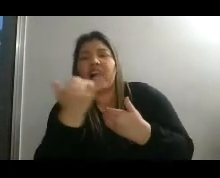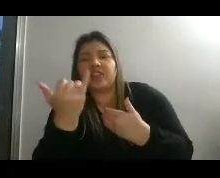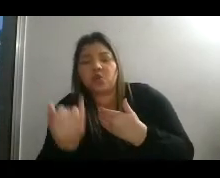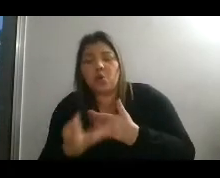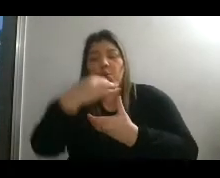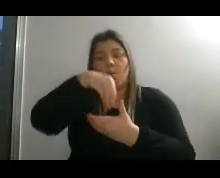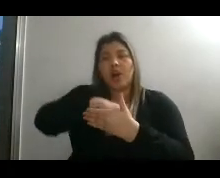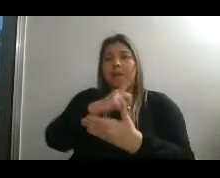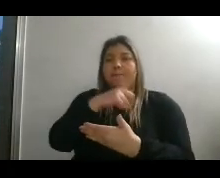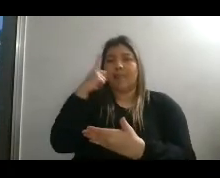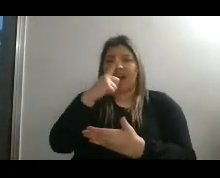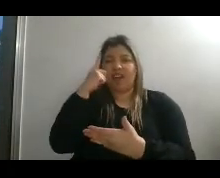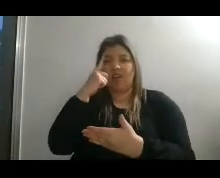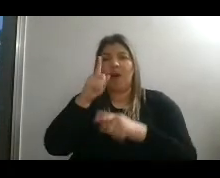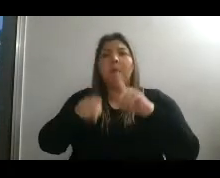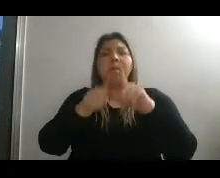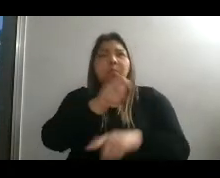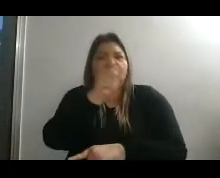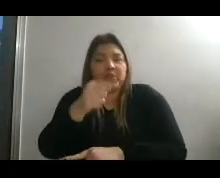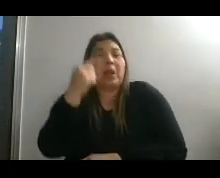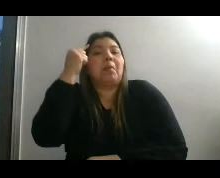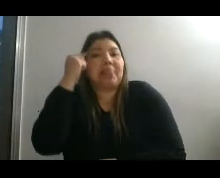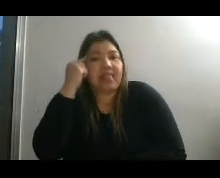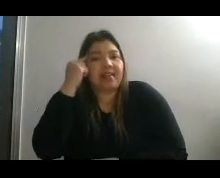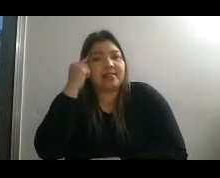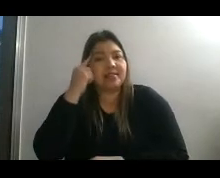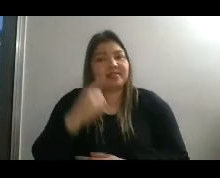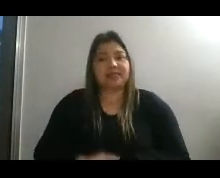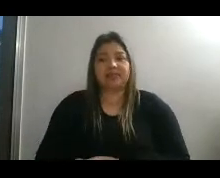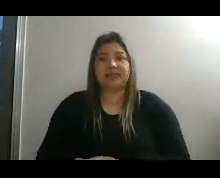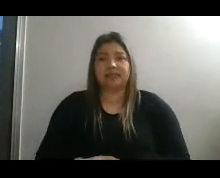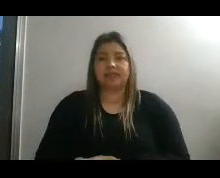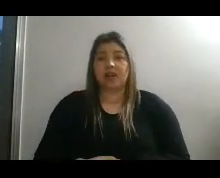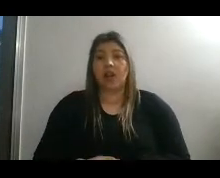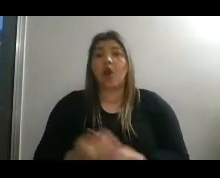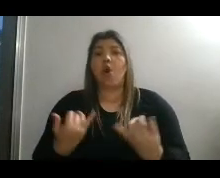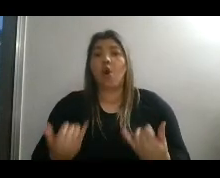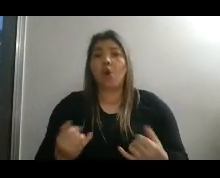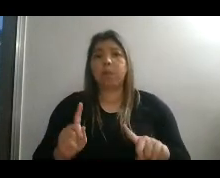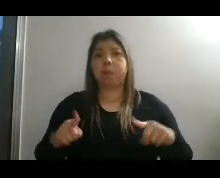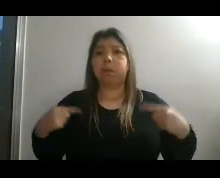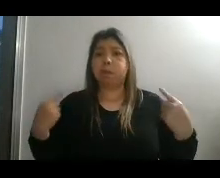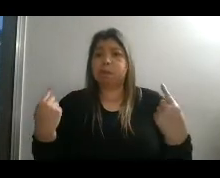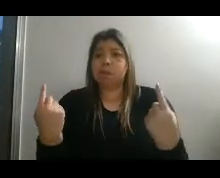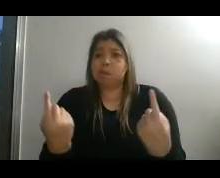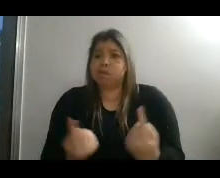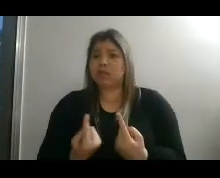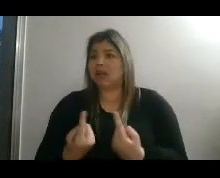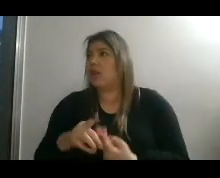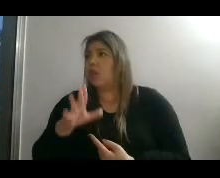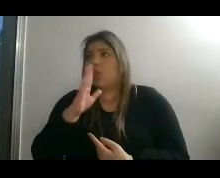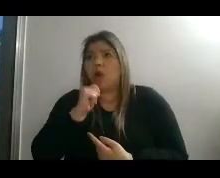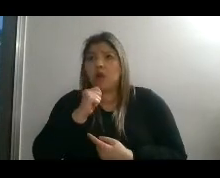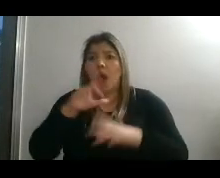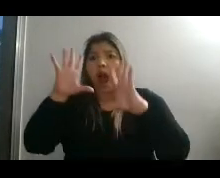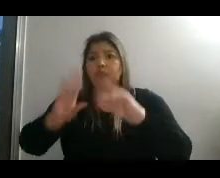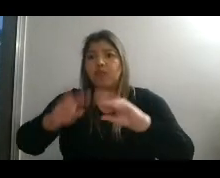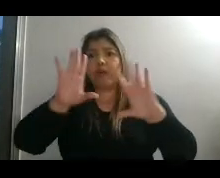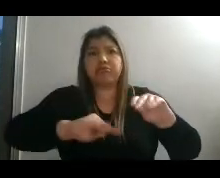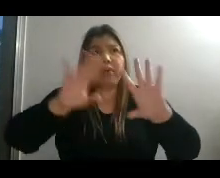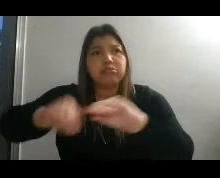para adentro. Pero resulta que ahorita con el tema de que hay poca suficiencia de estos elementos de protección personal,